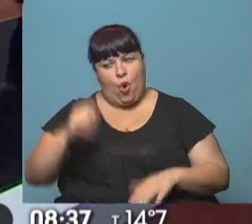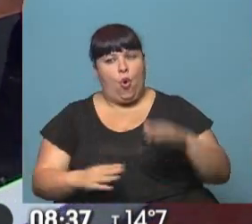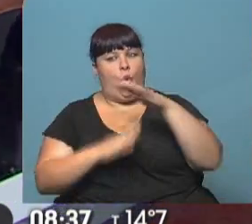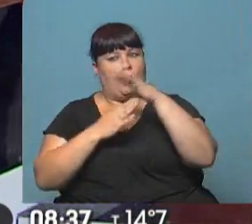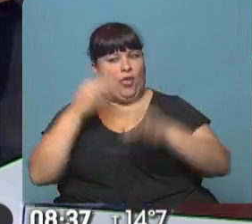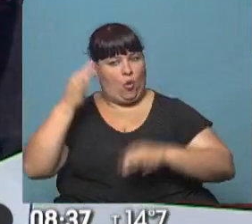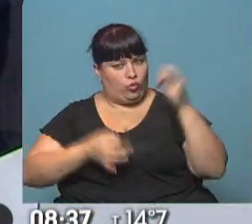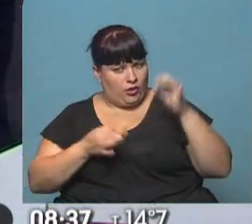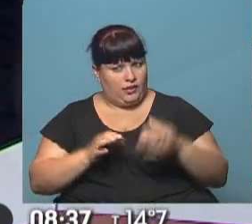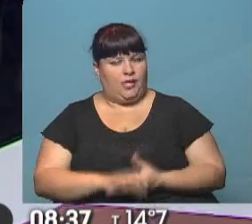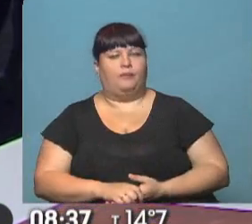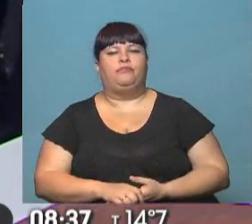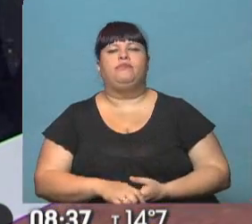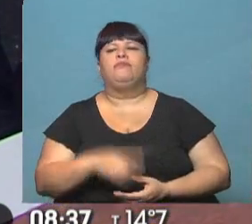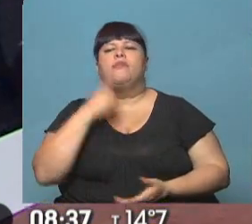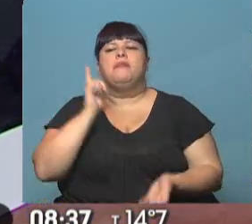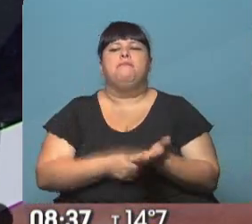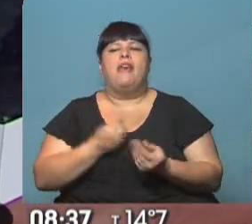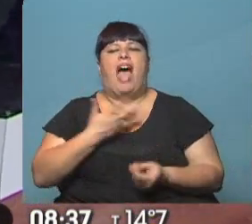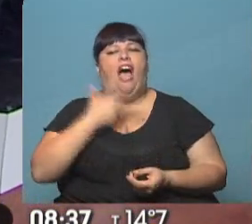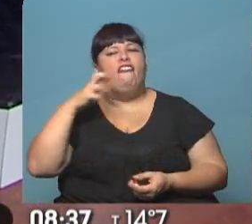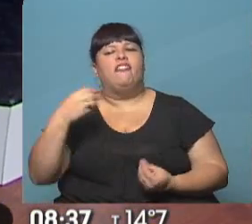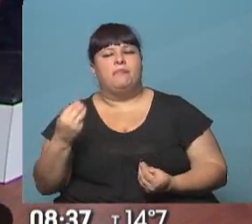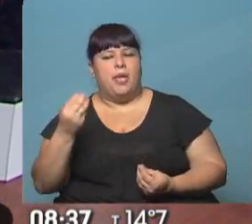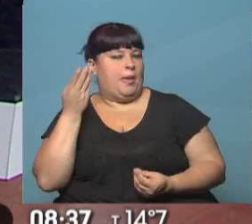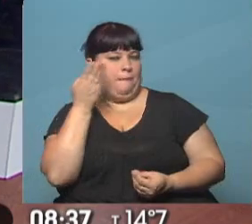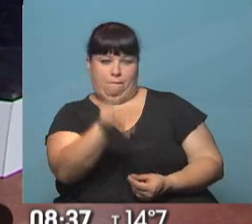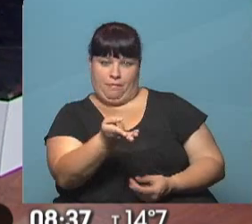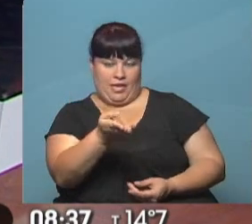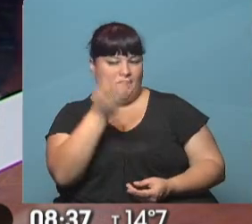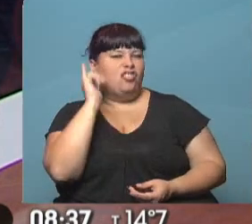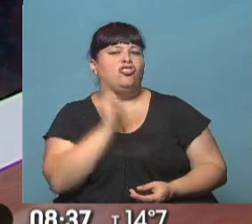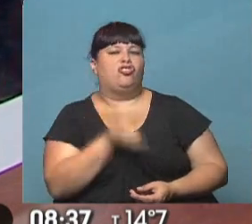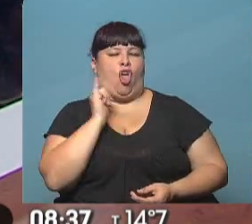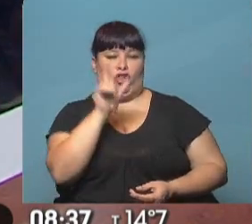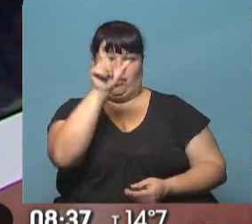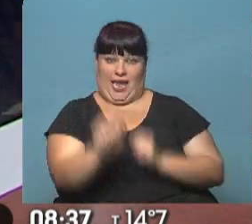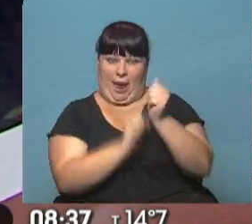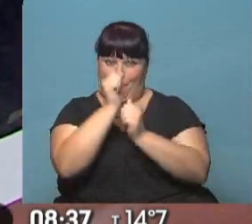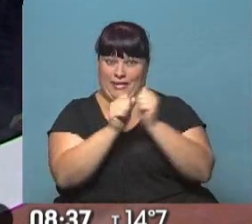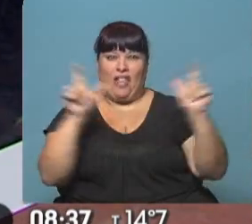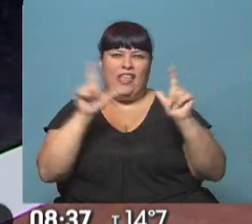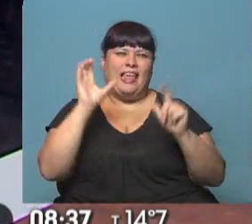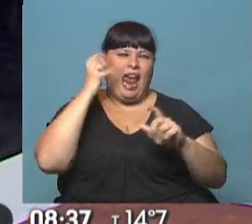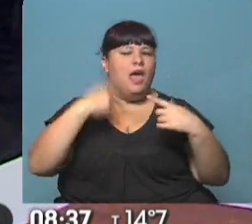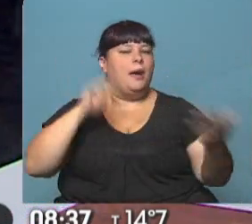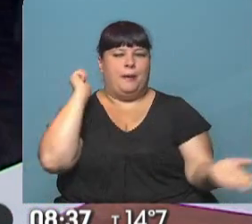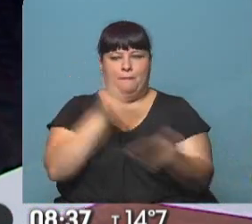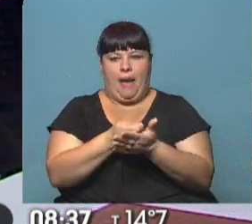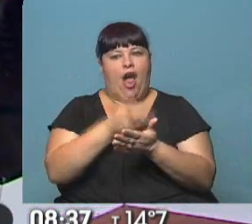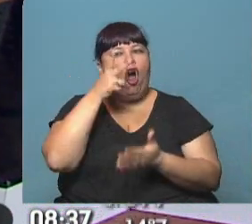de Justicia de la Nación, ¿qué está decidida a hacer la FIP? A exigirle al empresario de medios el pago